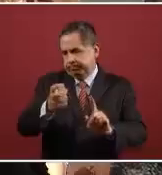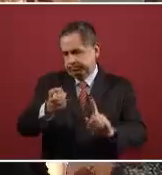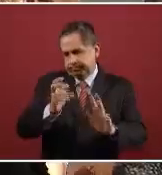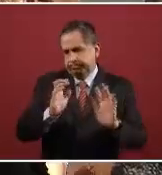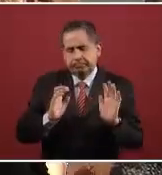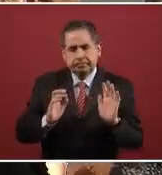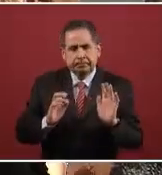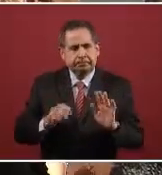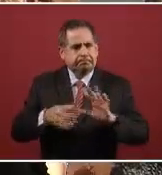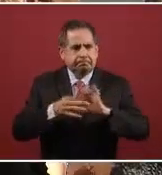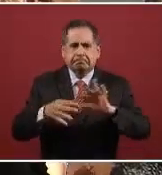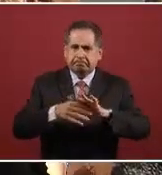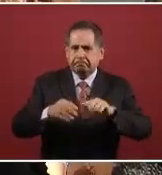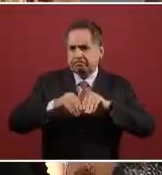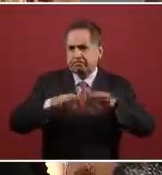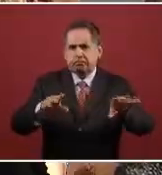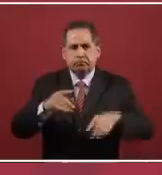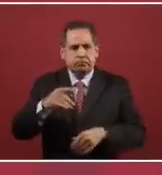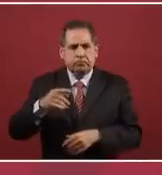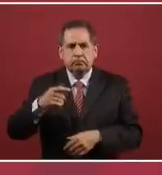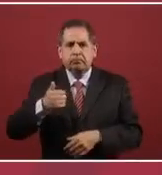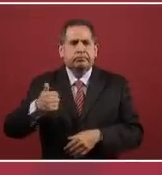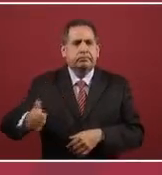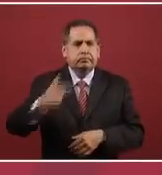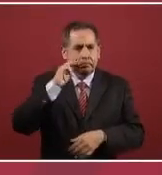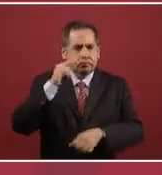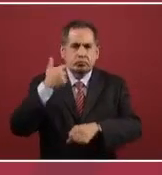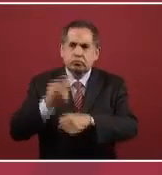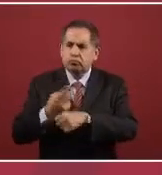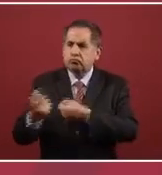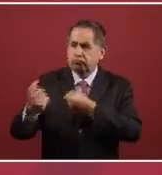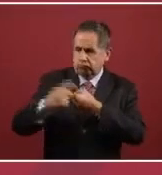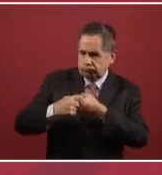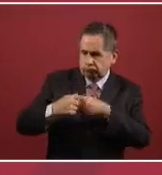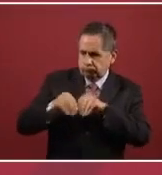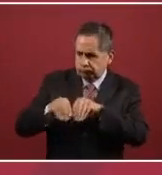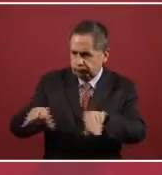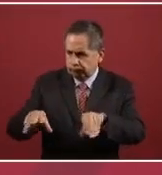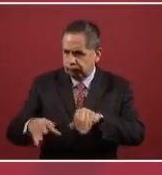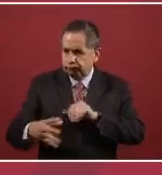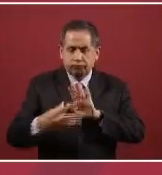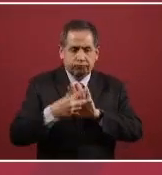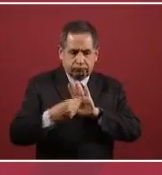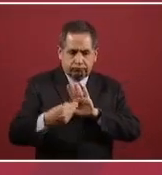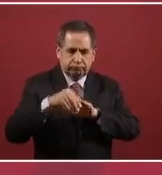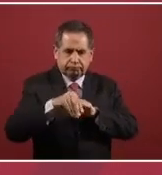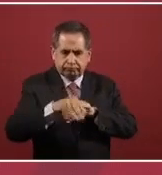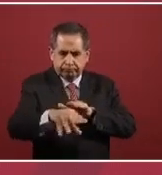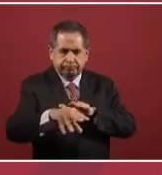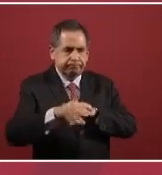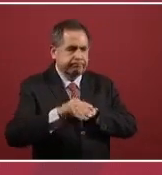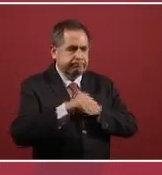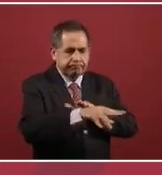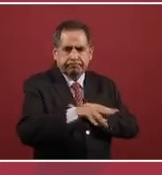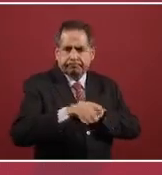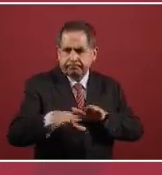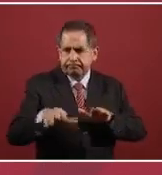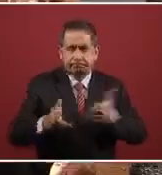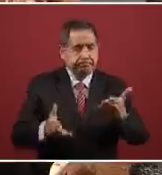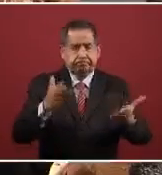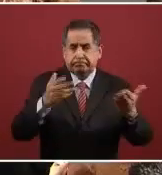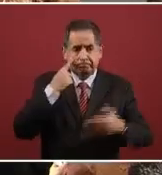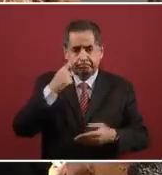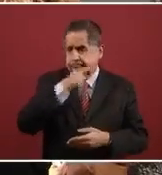de transmisión voluntaria, encadenada en medios públicos, y en el tema de los medios privados, pues será de manera voluntaria.